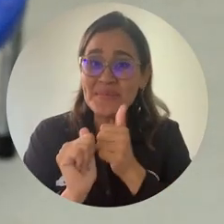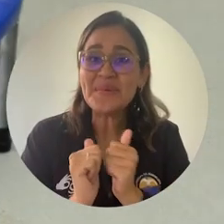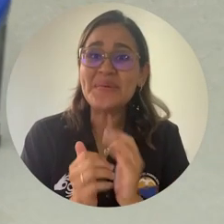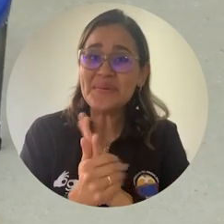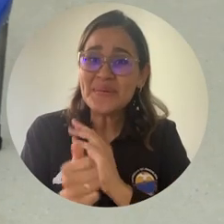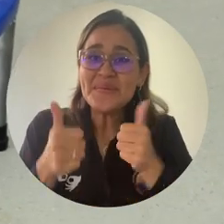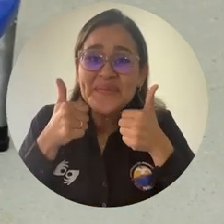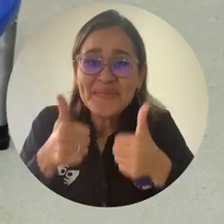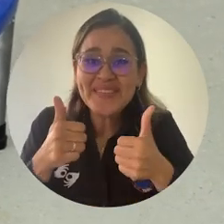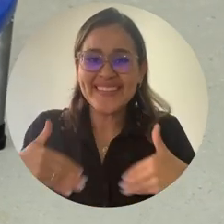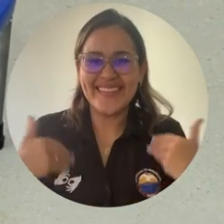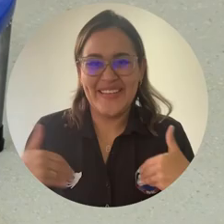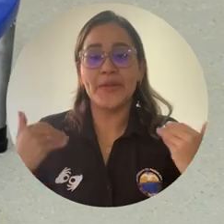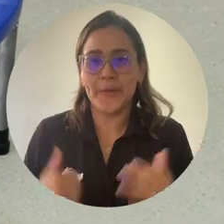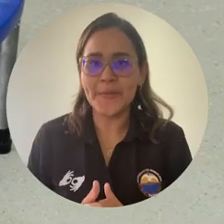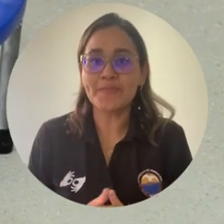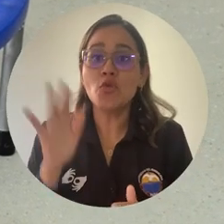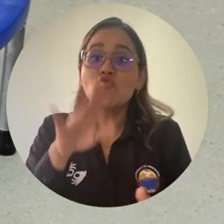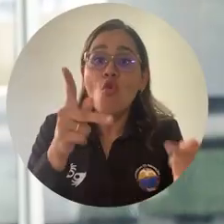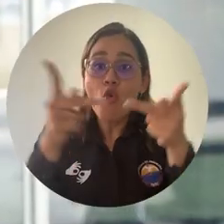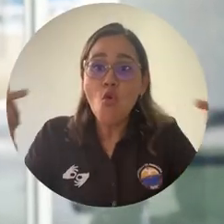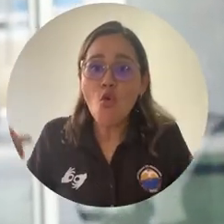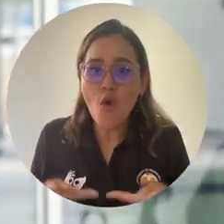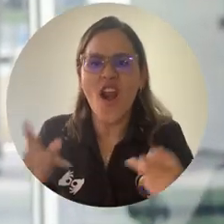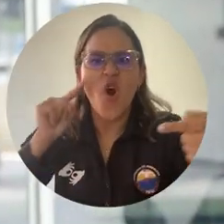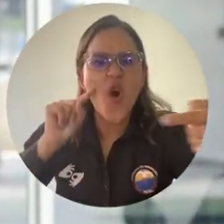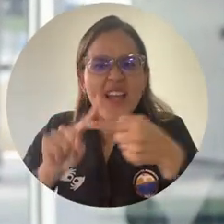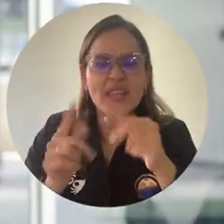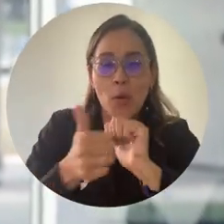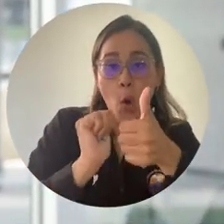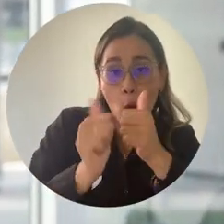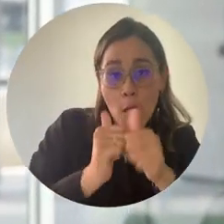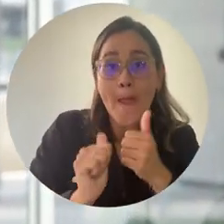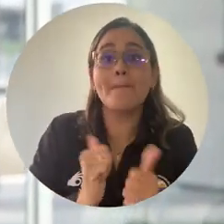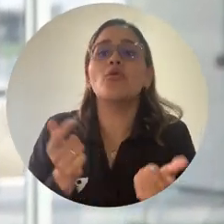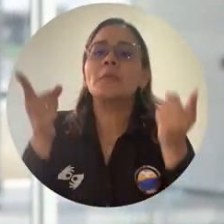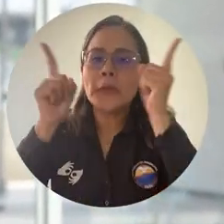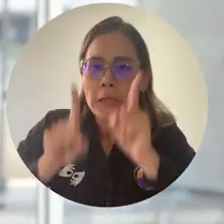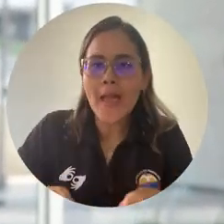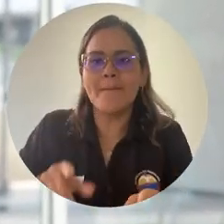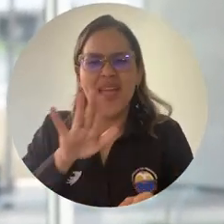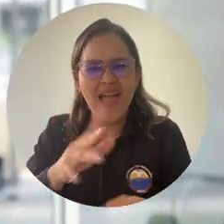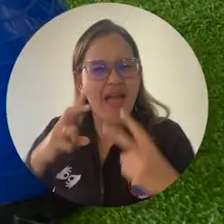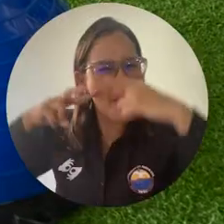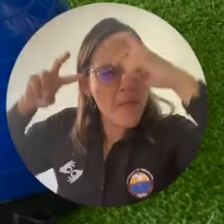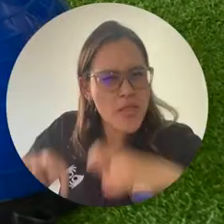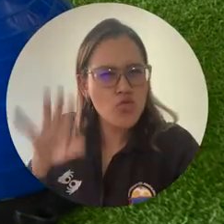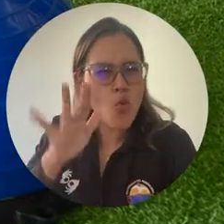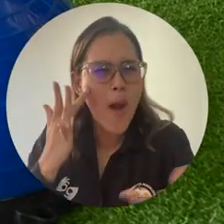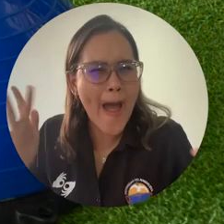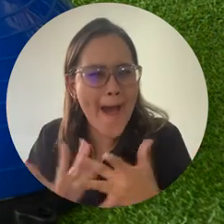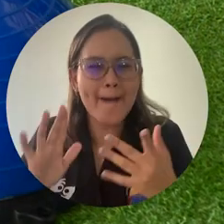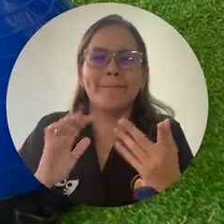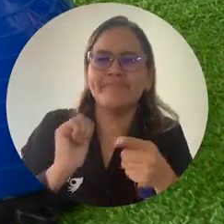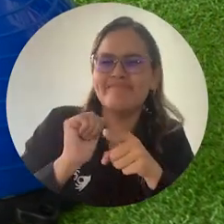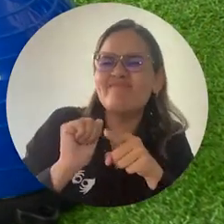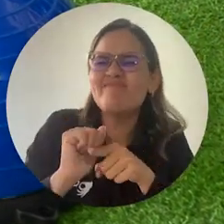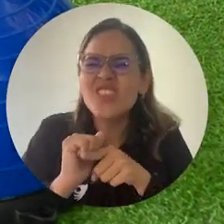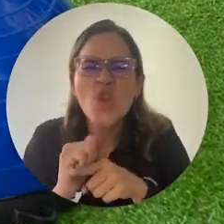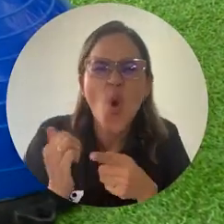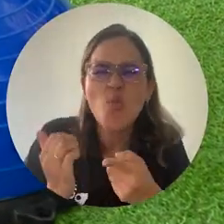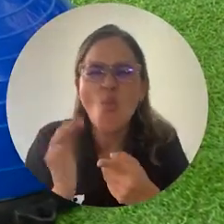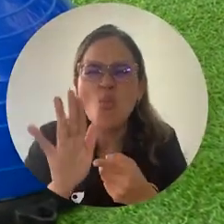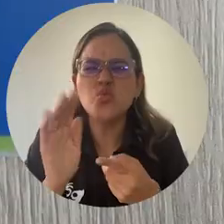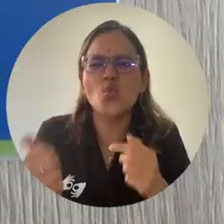La creación del Centro de Alto Rendimiento y Estudios Biomédicos quedó contemplada en el Acuerdo Superior número 7 de 2022 y responde